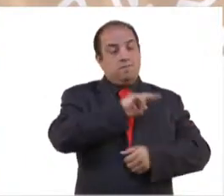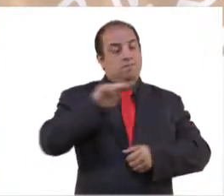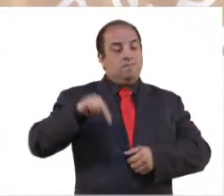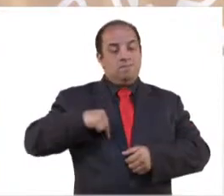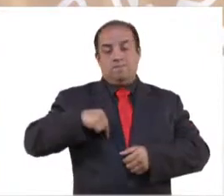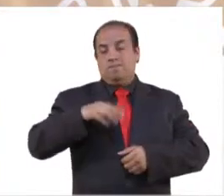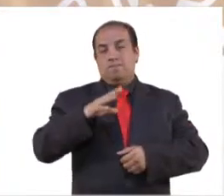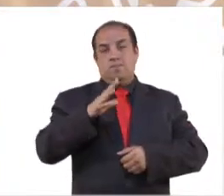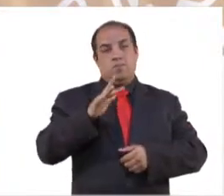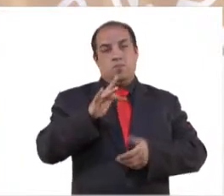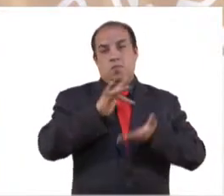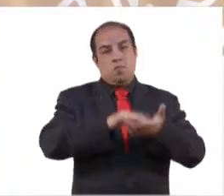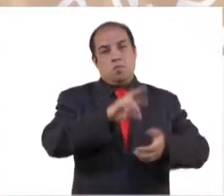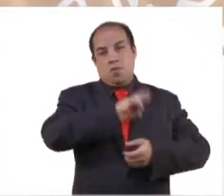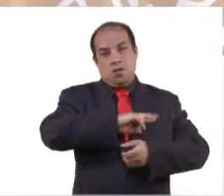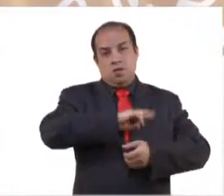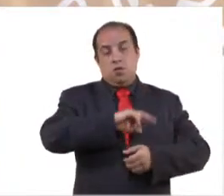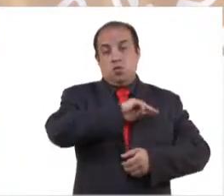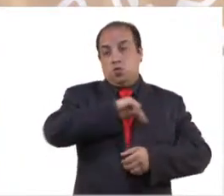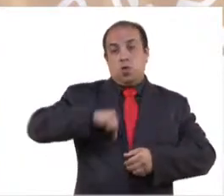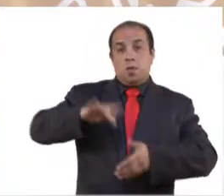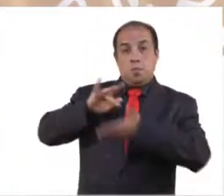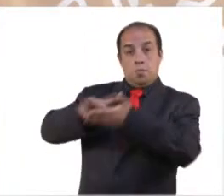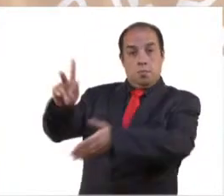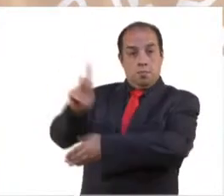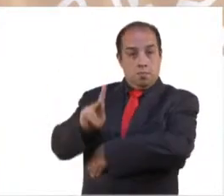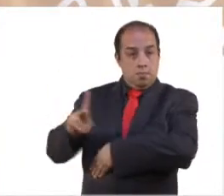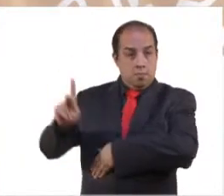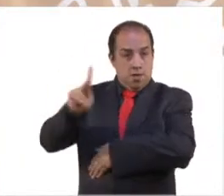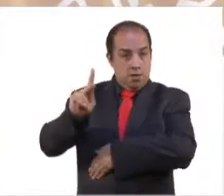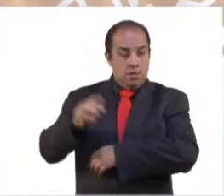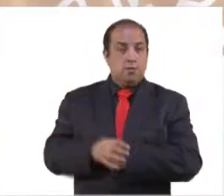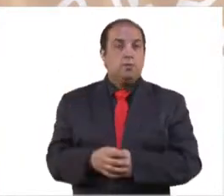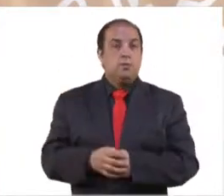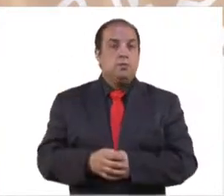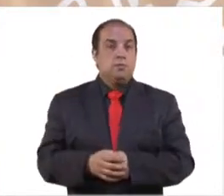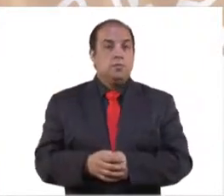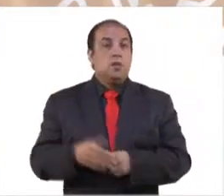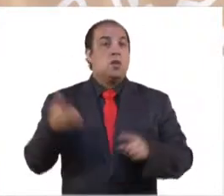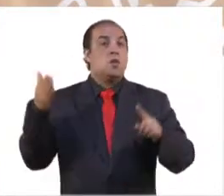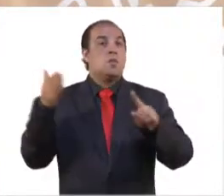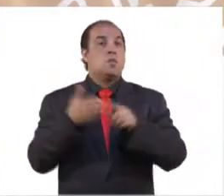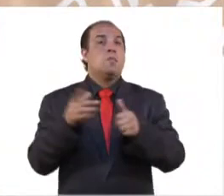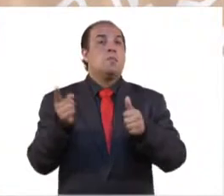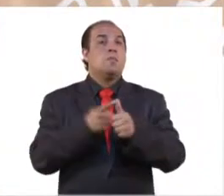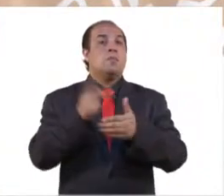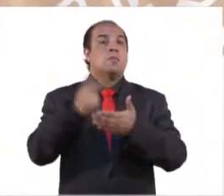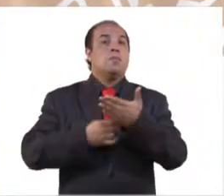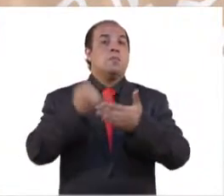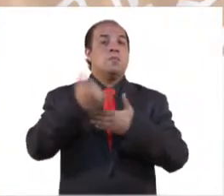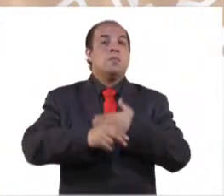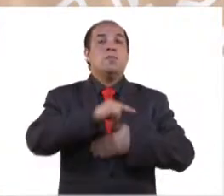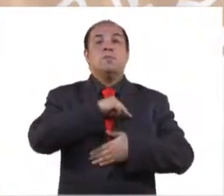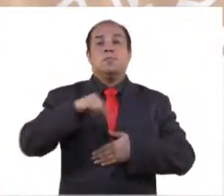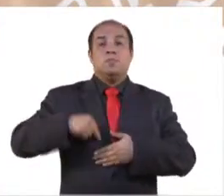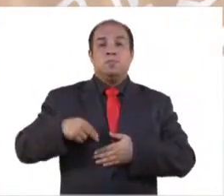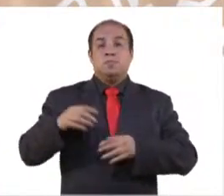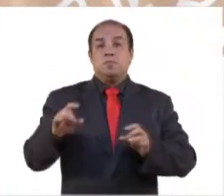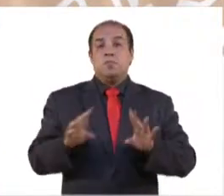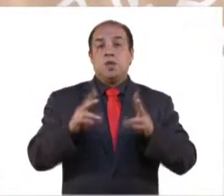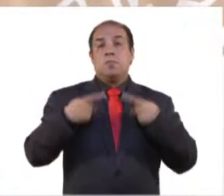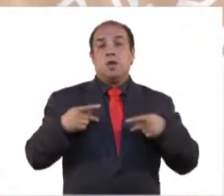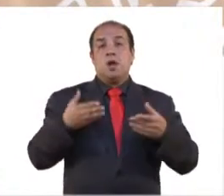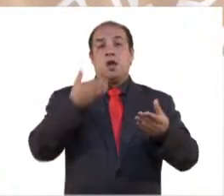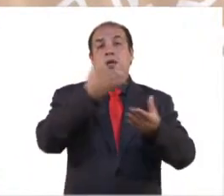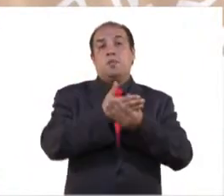subsidiamos lo privado, nosotros apoyamos lo público. Es esencia de nuestro proyecto. Y además, quien va a la escuela